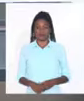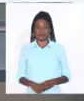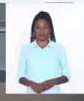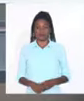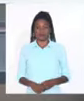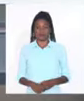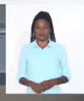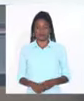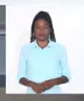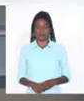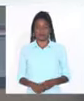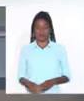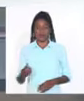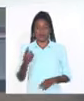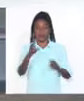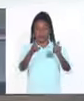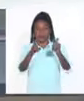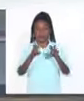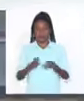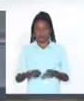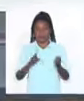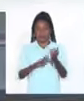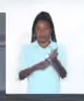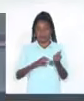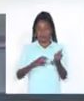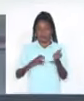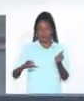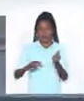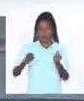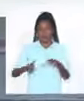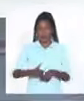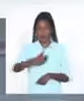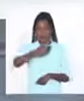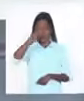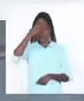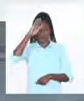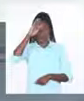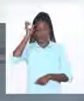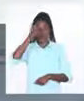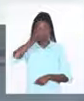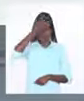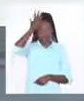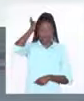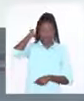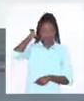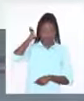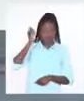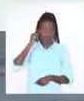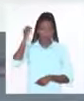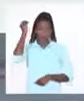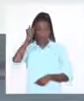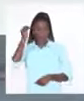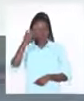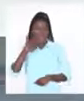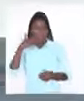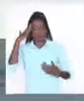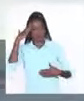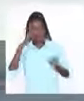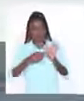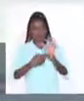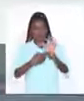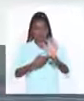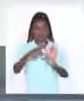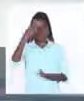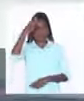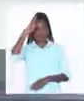El primer secretario del Comité Central del Partido y presidente cubano, Miguel Díaz Canel Bermúdez, calificó de exitosa la presentación de